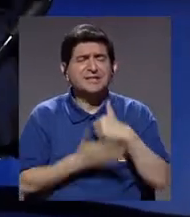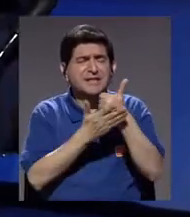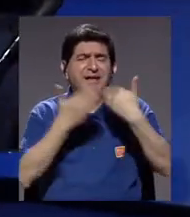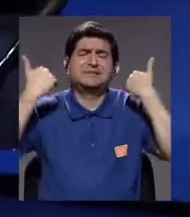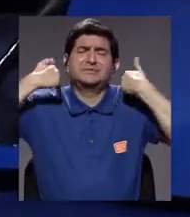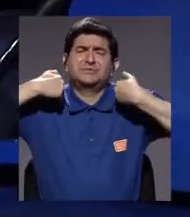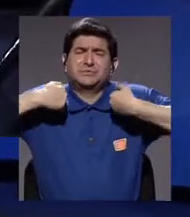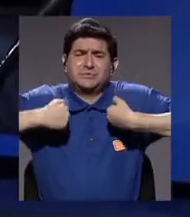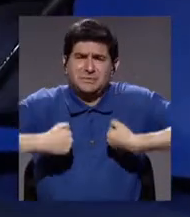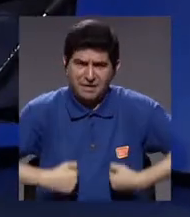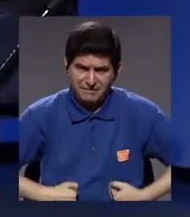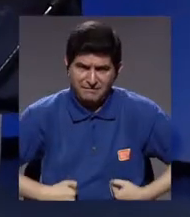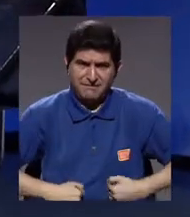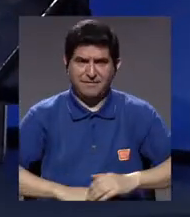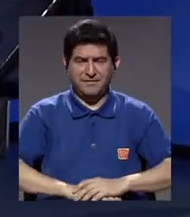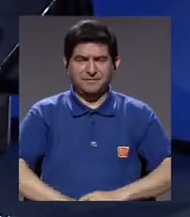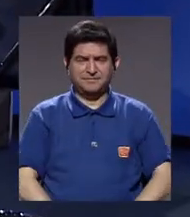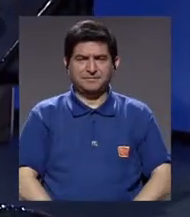humanitaria